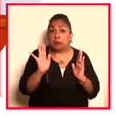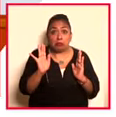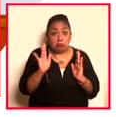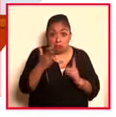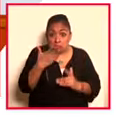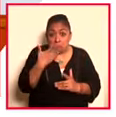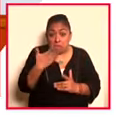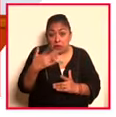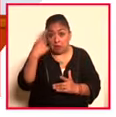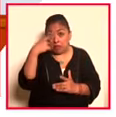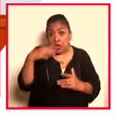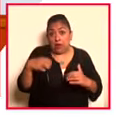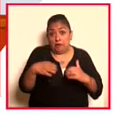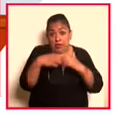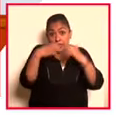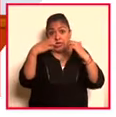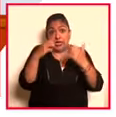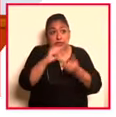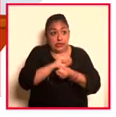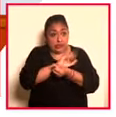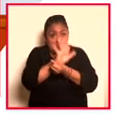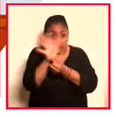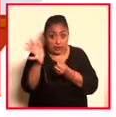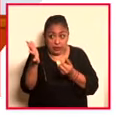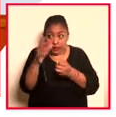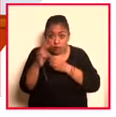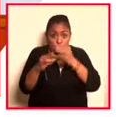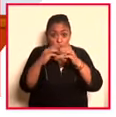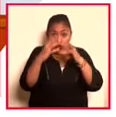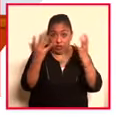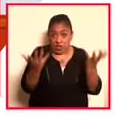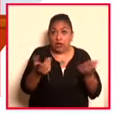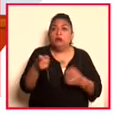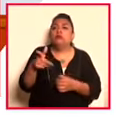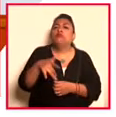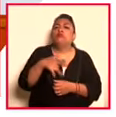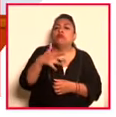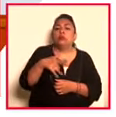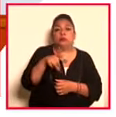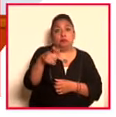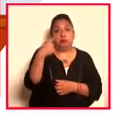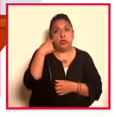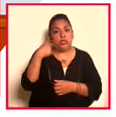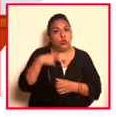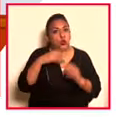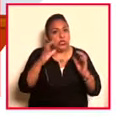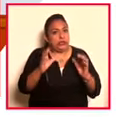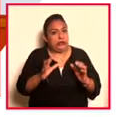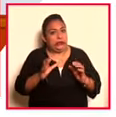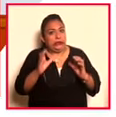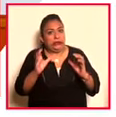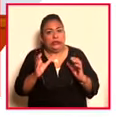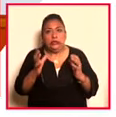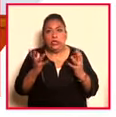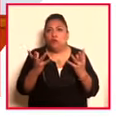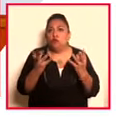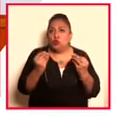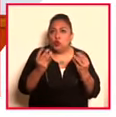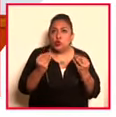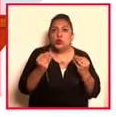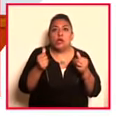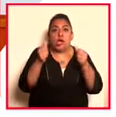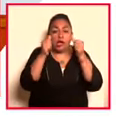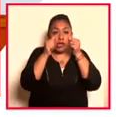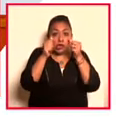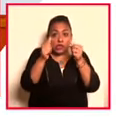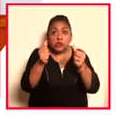una contingencia sanitaria global. ¿Cómo te sientes? Pues mira, me estoy cuidando como muchos, estoy poniendo mucha atención a lo